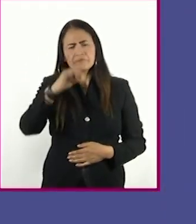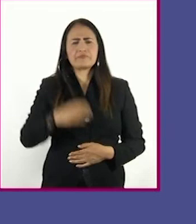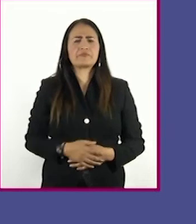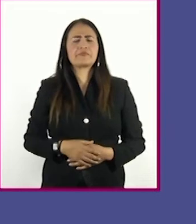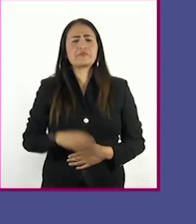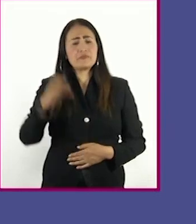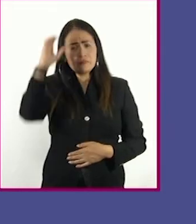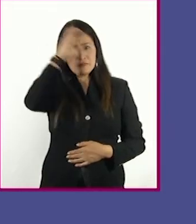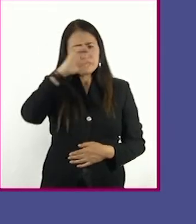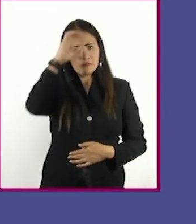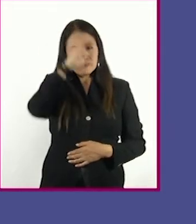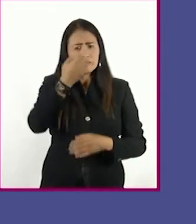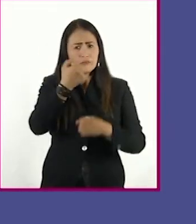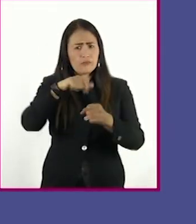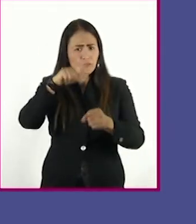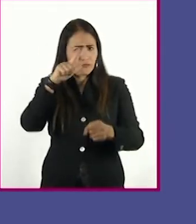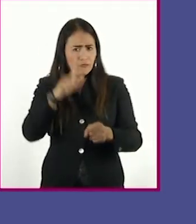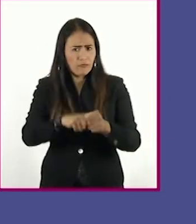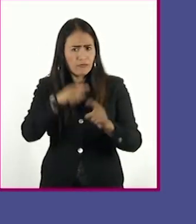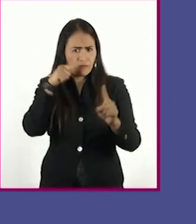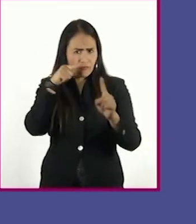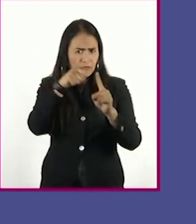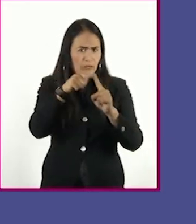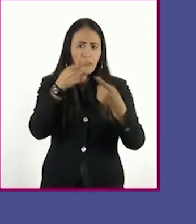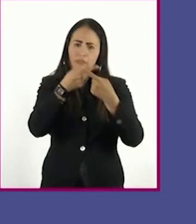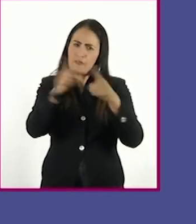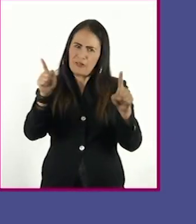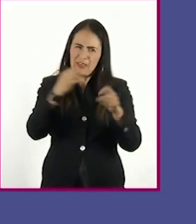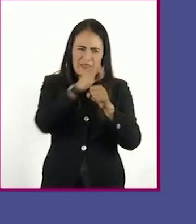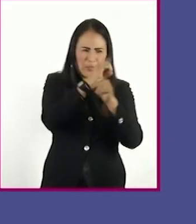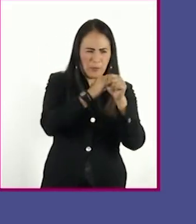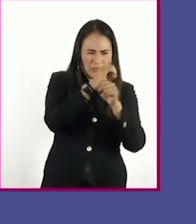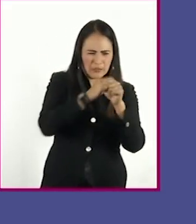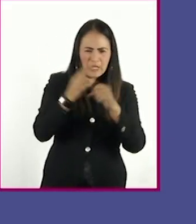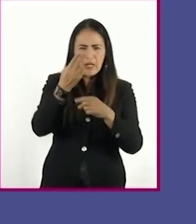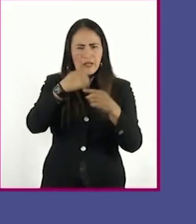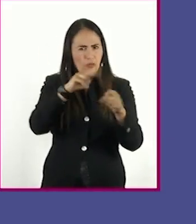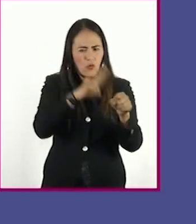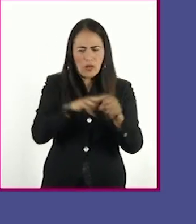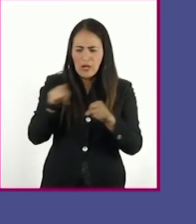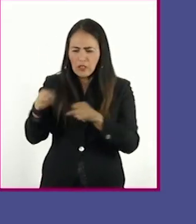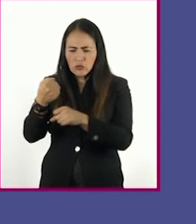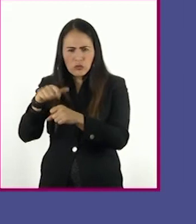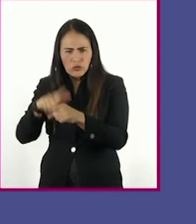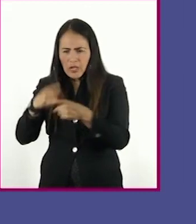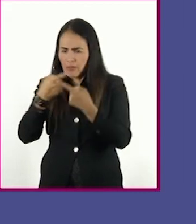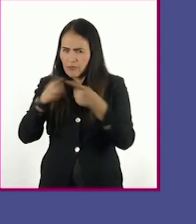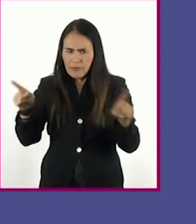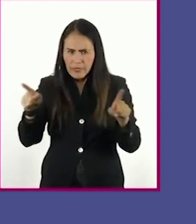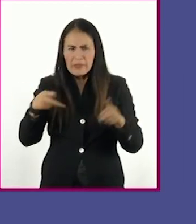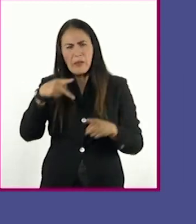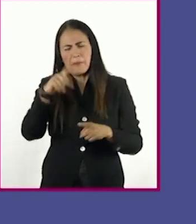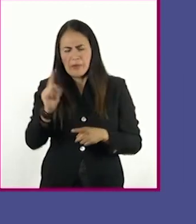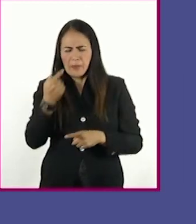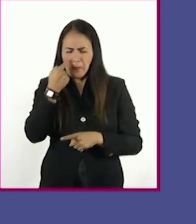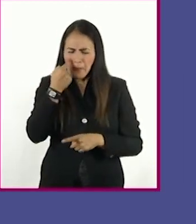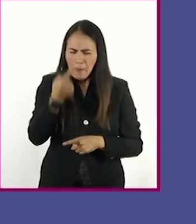las ciencias sociales es radicalmente distinto del de las naturales, se esgrime a veces para